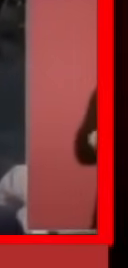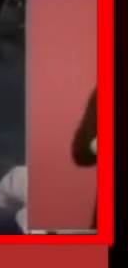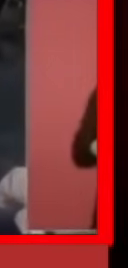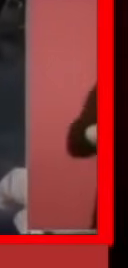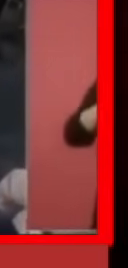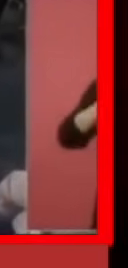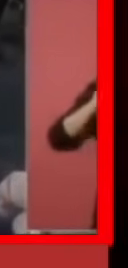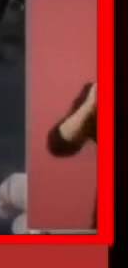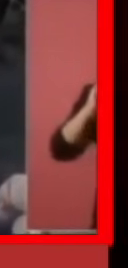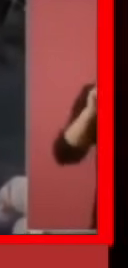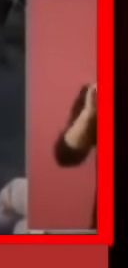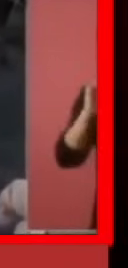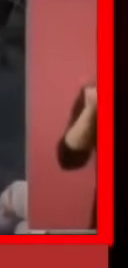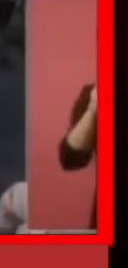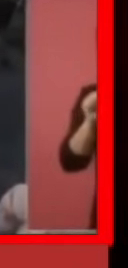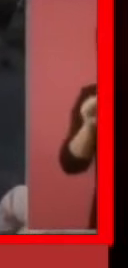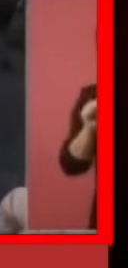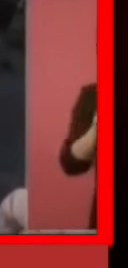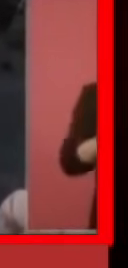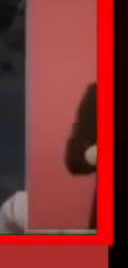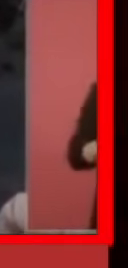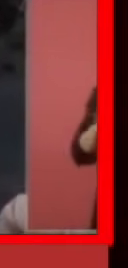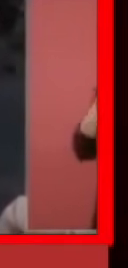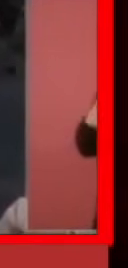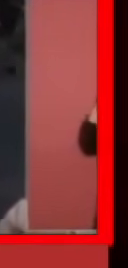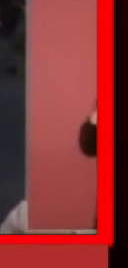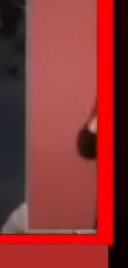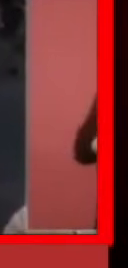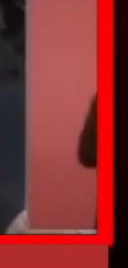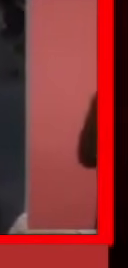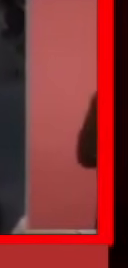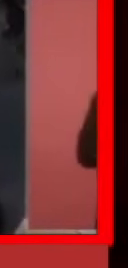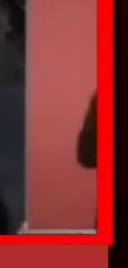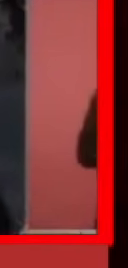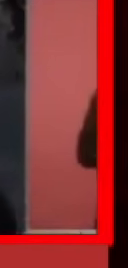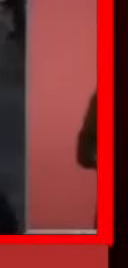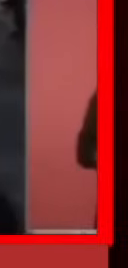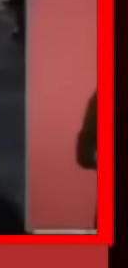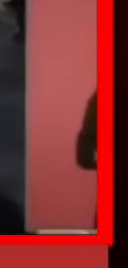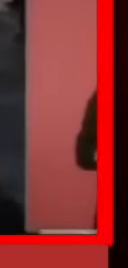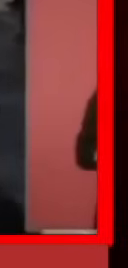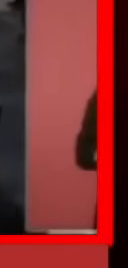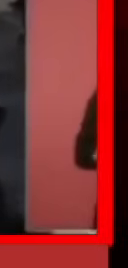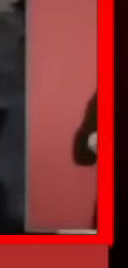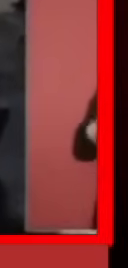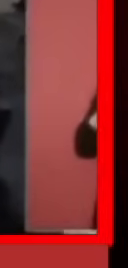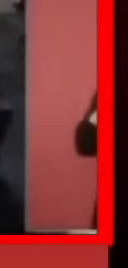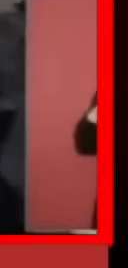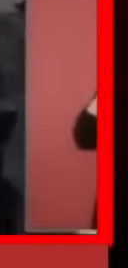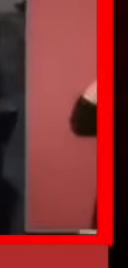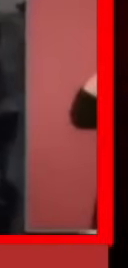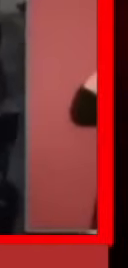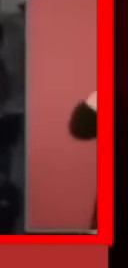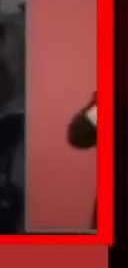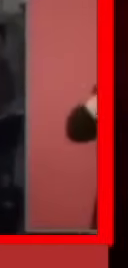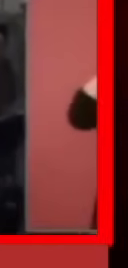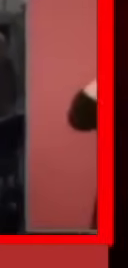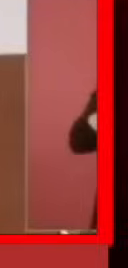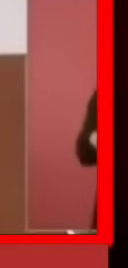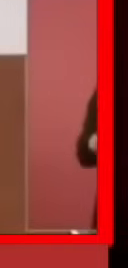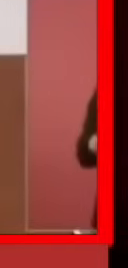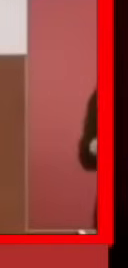Lozoya? Escuchen. Hoy, anoche en la... como